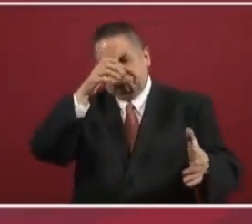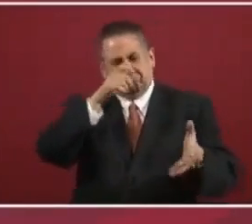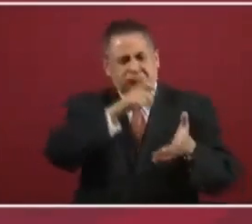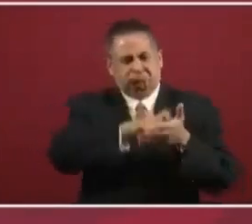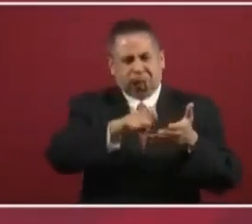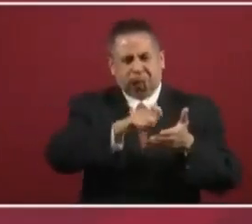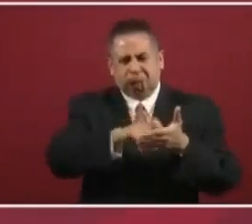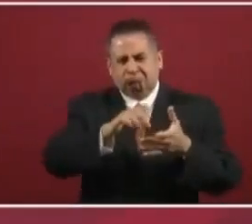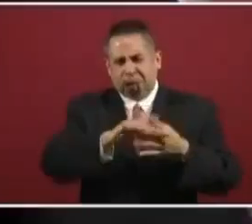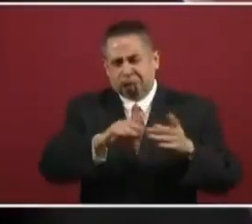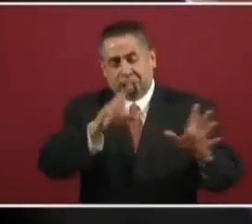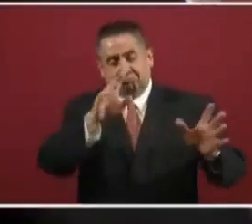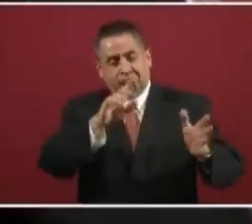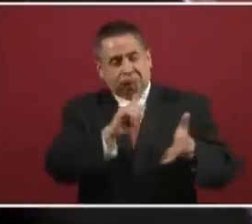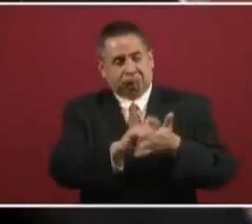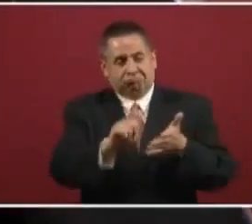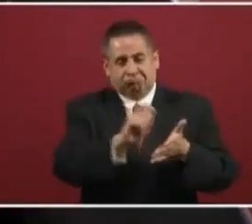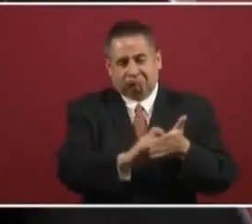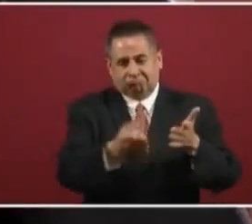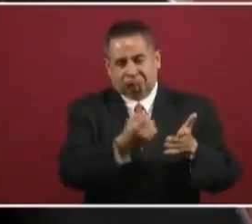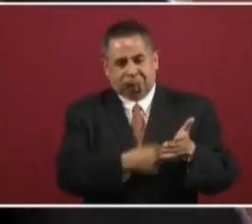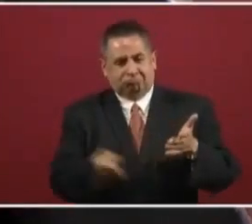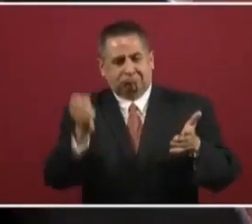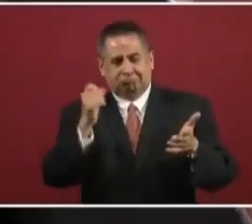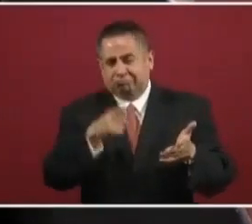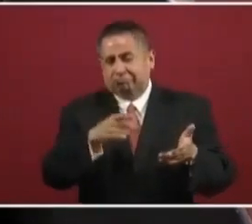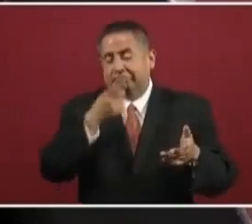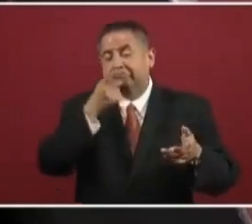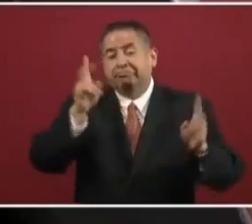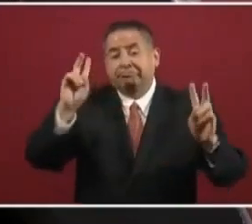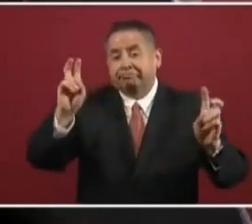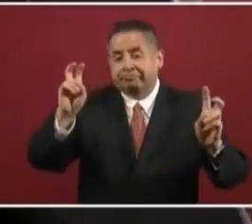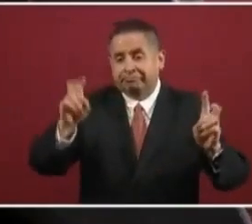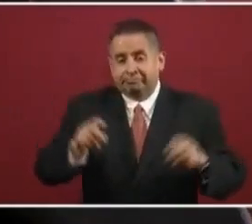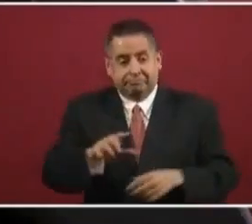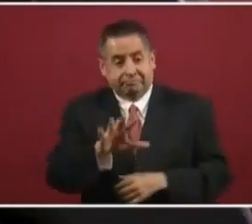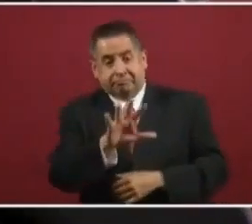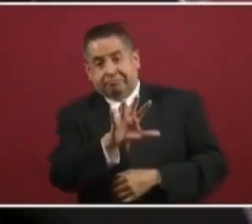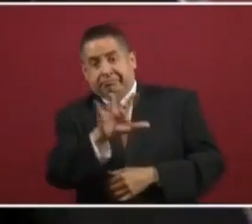analista gran escritor